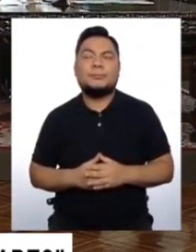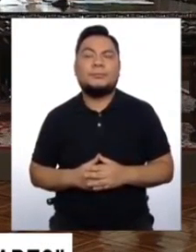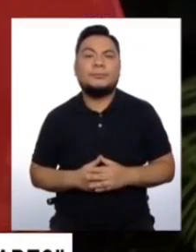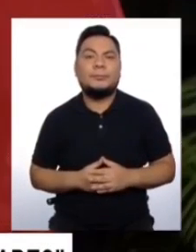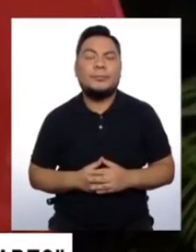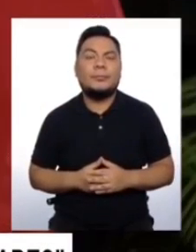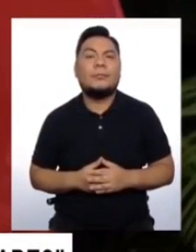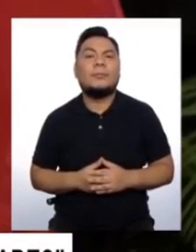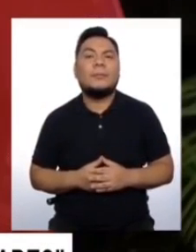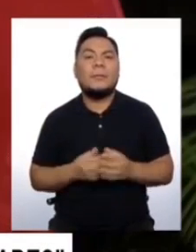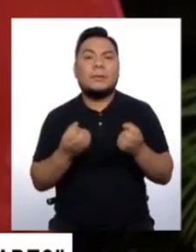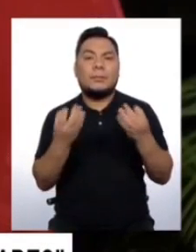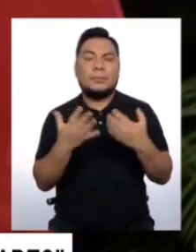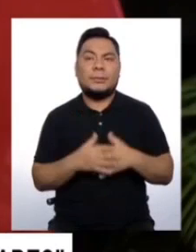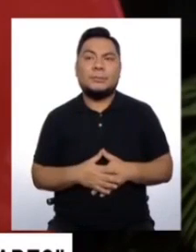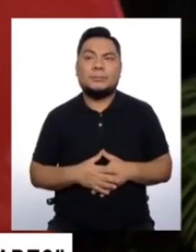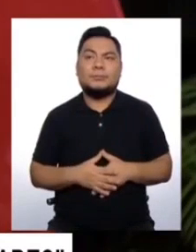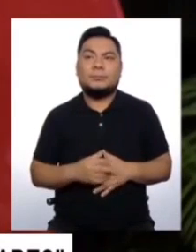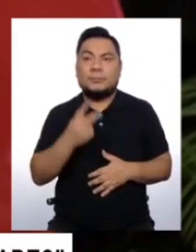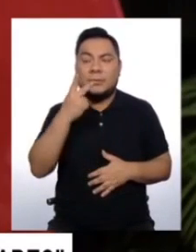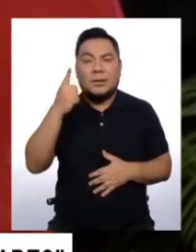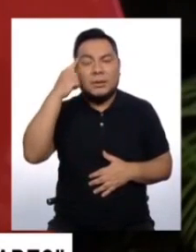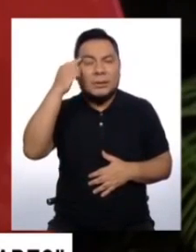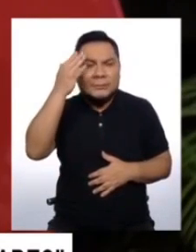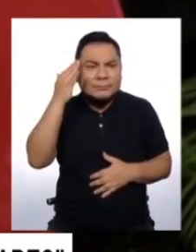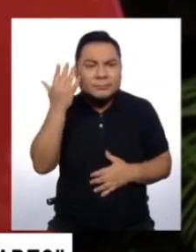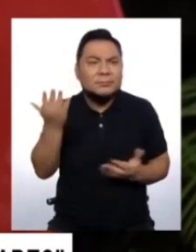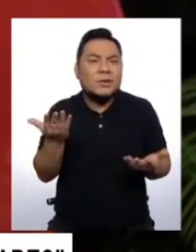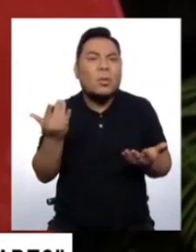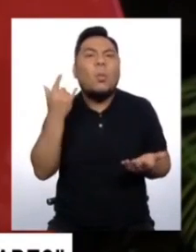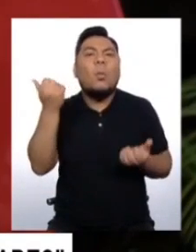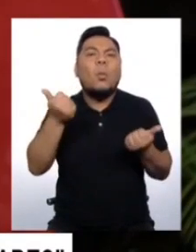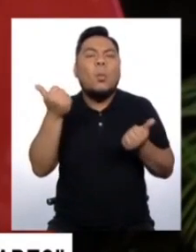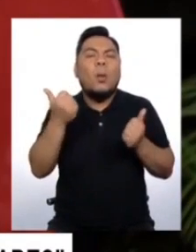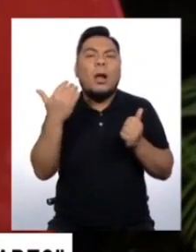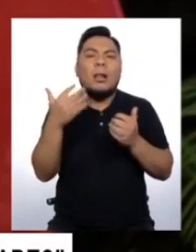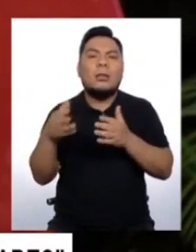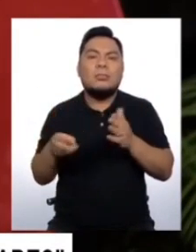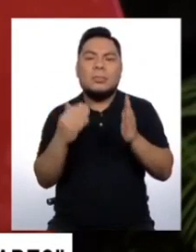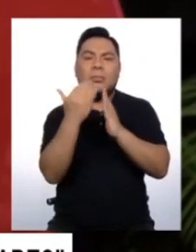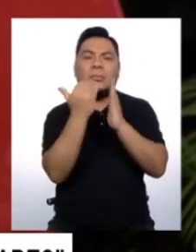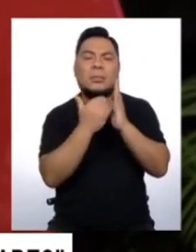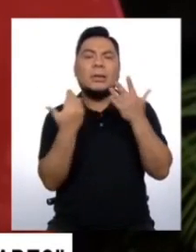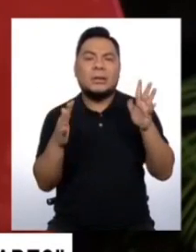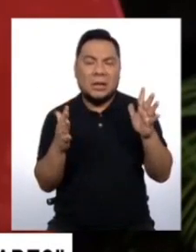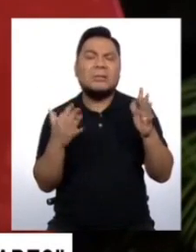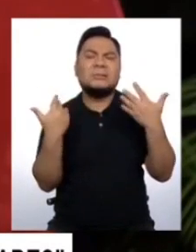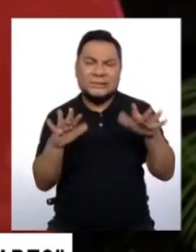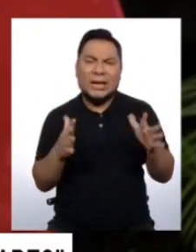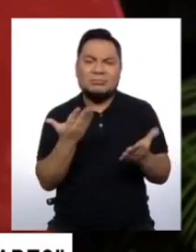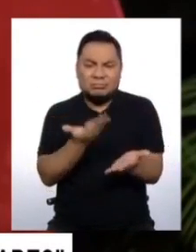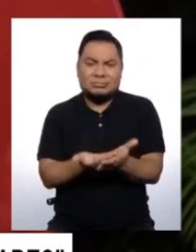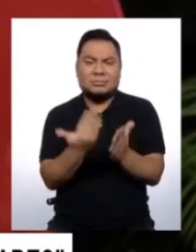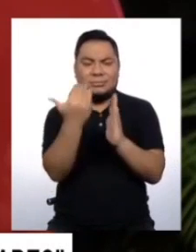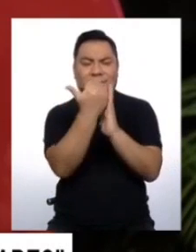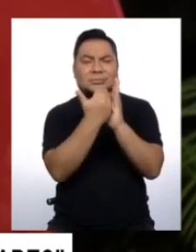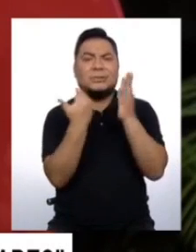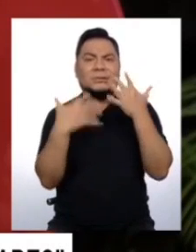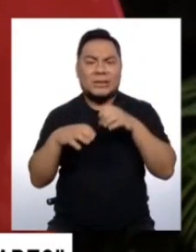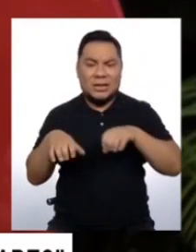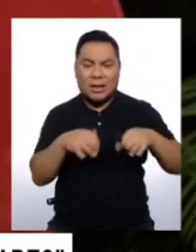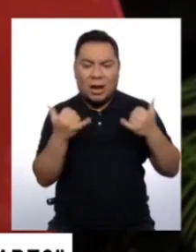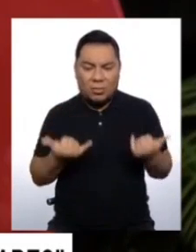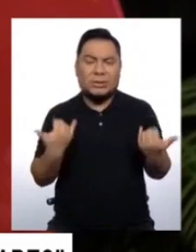Bien, mire, la estrategia ya está definida, está planteada y está en plena